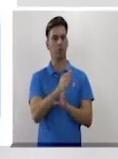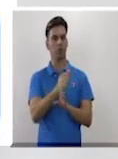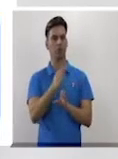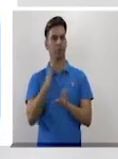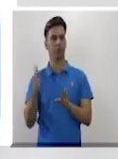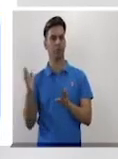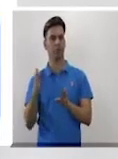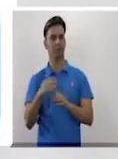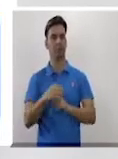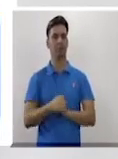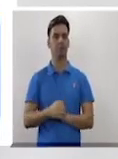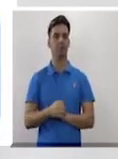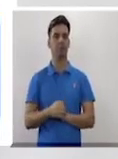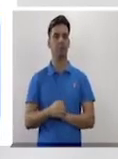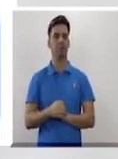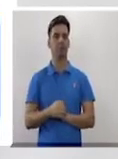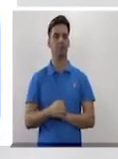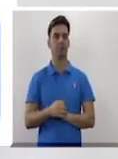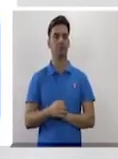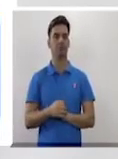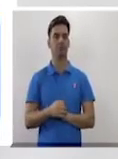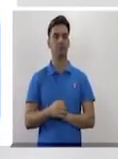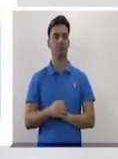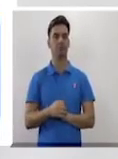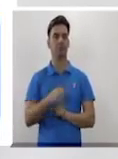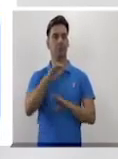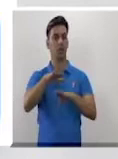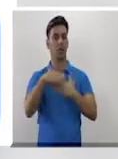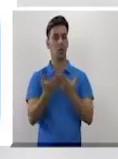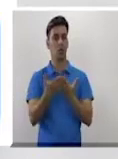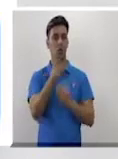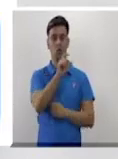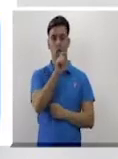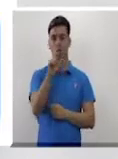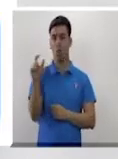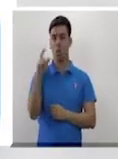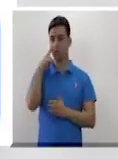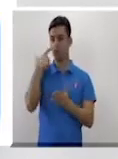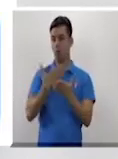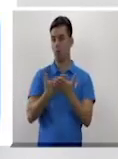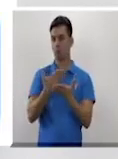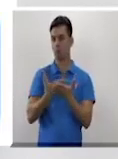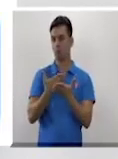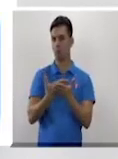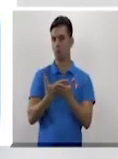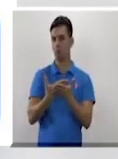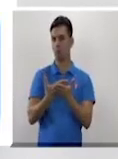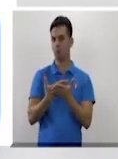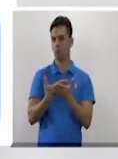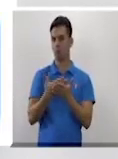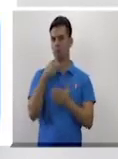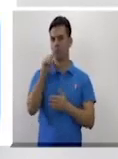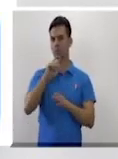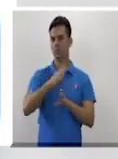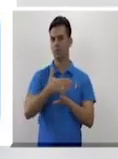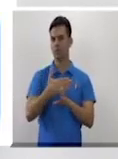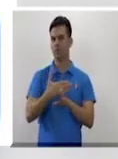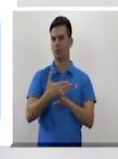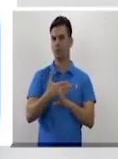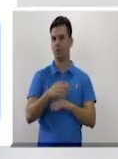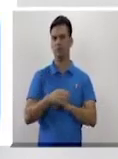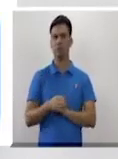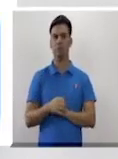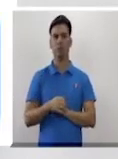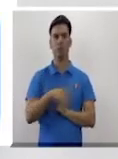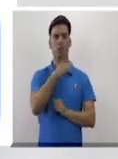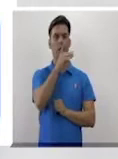menos 3. Entonces, la ecuación que se corresponde con esa representación es en X igual a